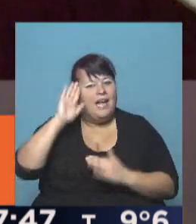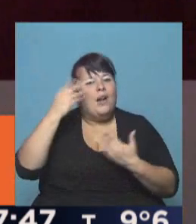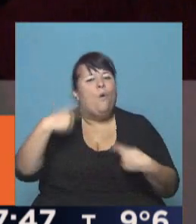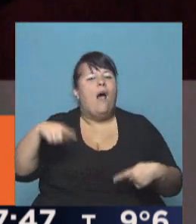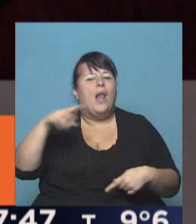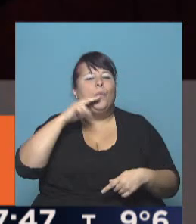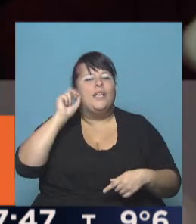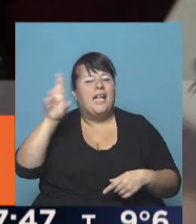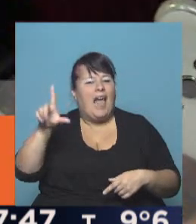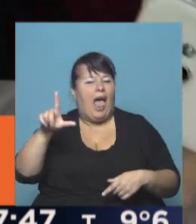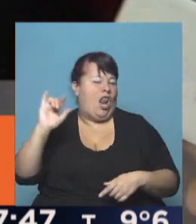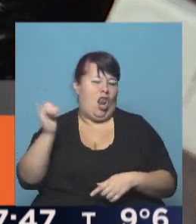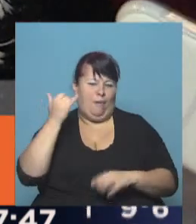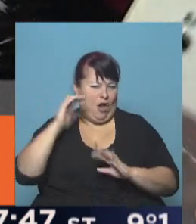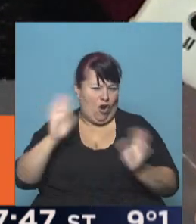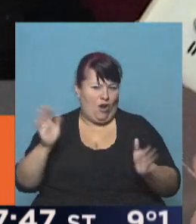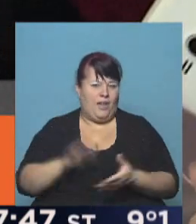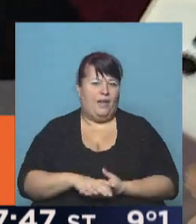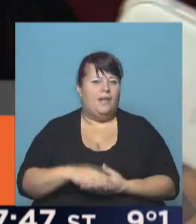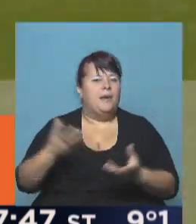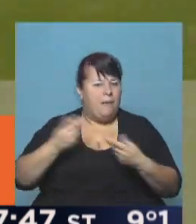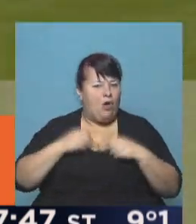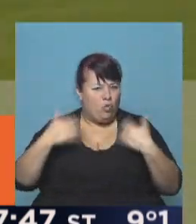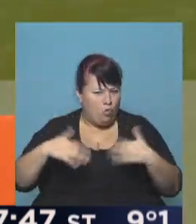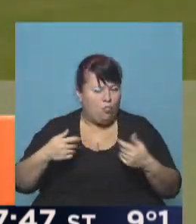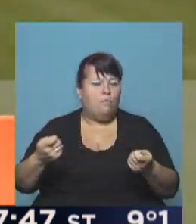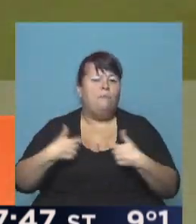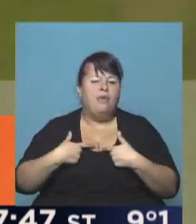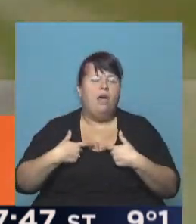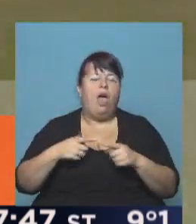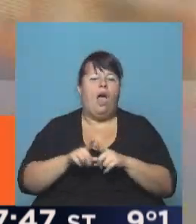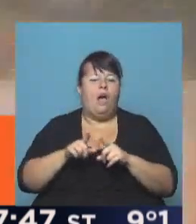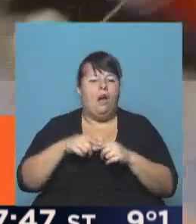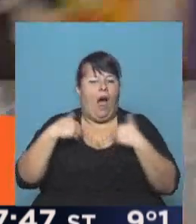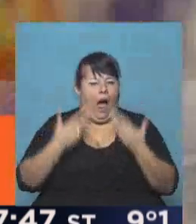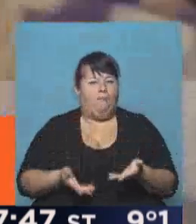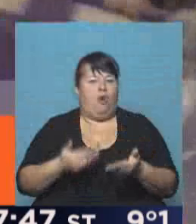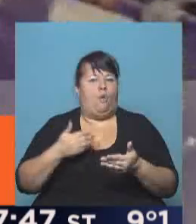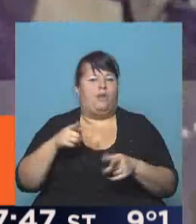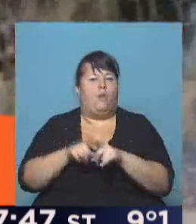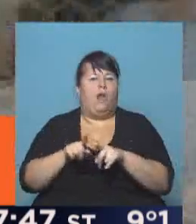tenés de Villarreal? Los mejores, me han ayudado mucho, me han dado la oportunidad